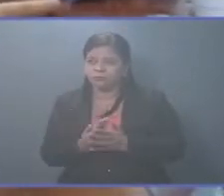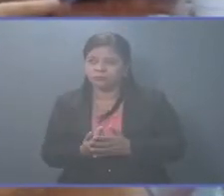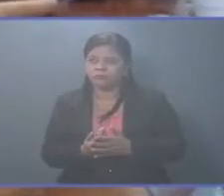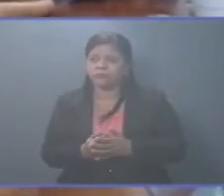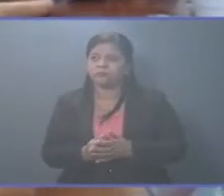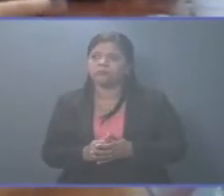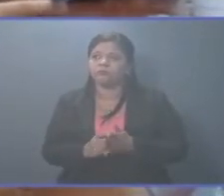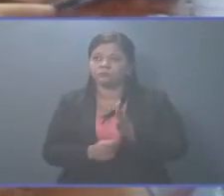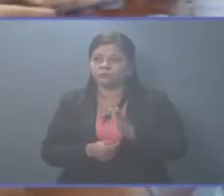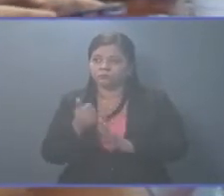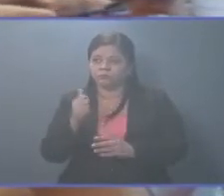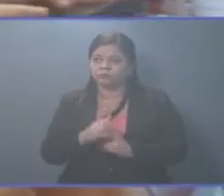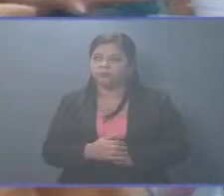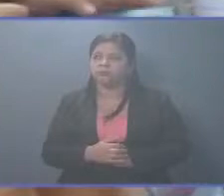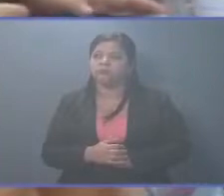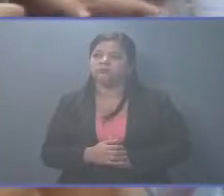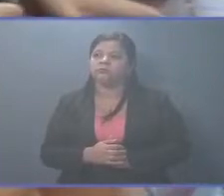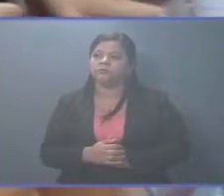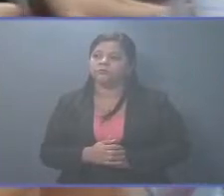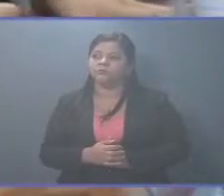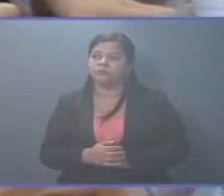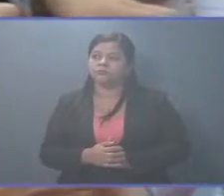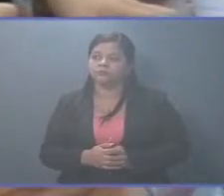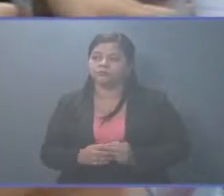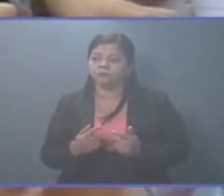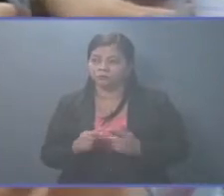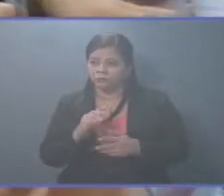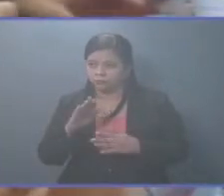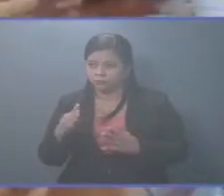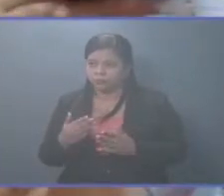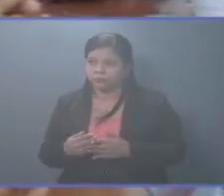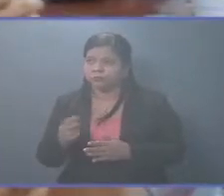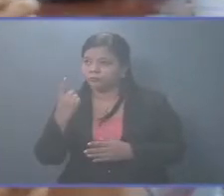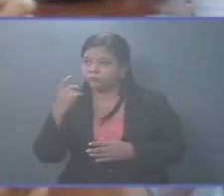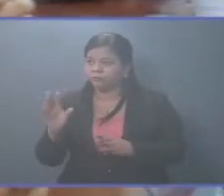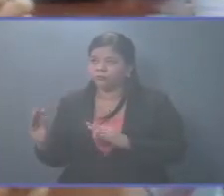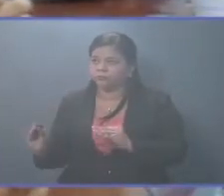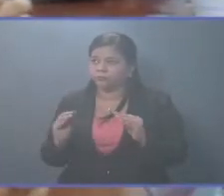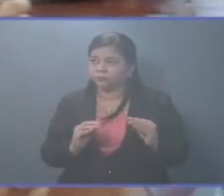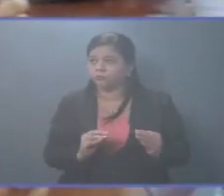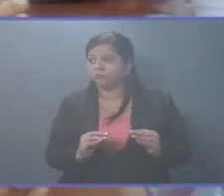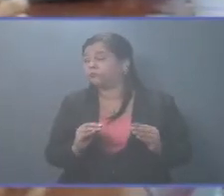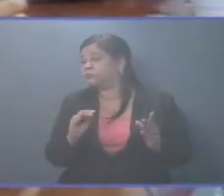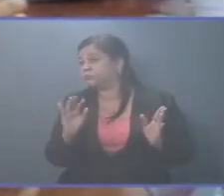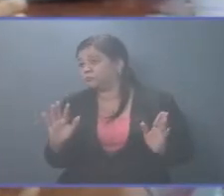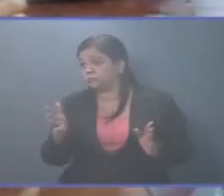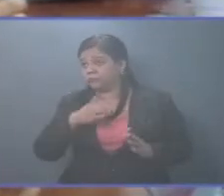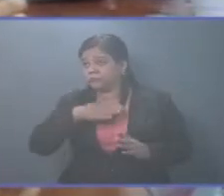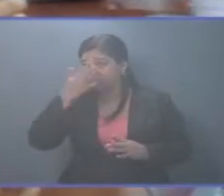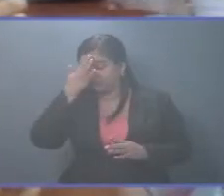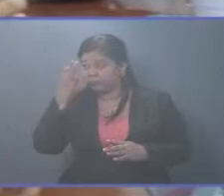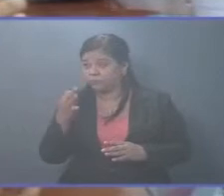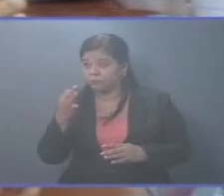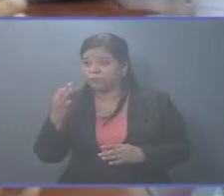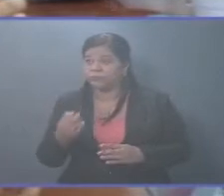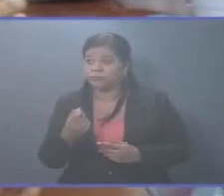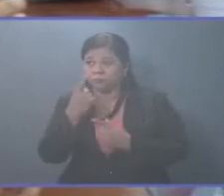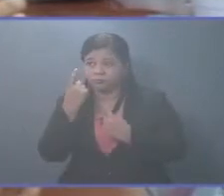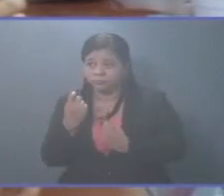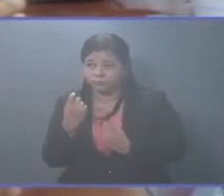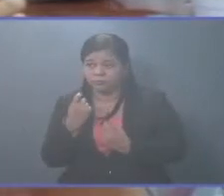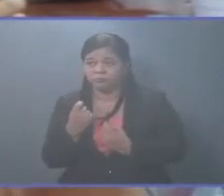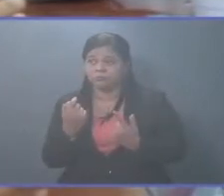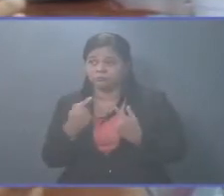datos de reactogenicidad, pero no en sí de implementación. Vea, yo creo que ahí, por ejemplo, cuando nos preguntan las